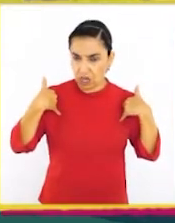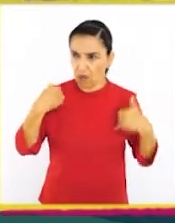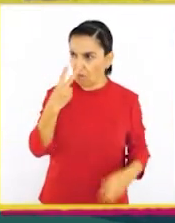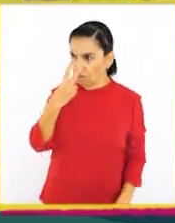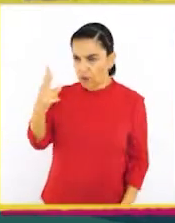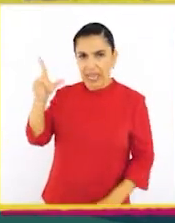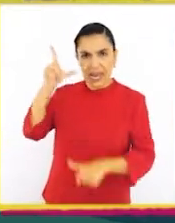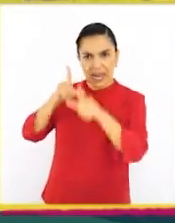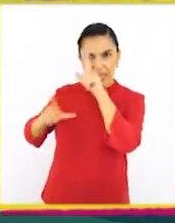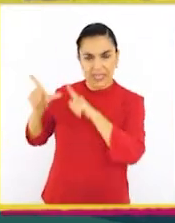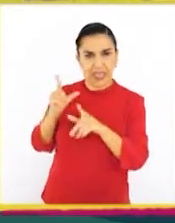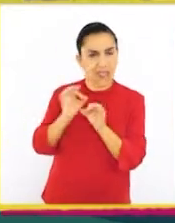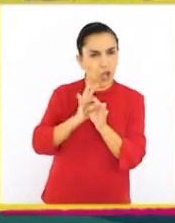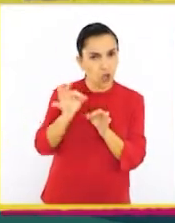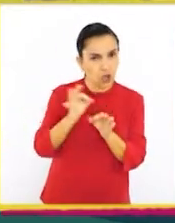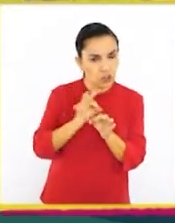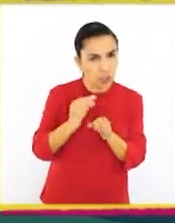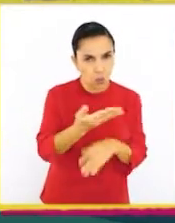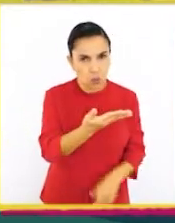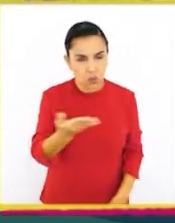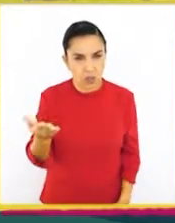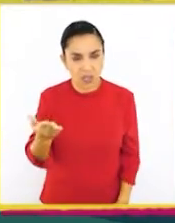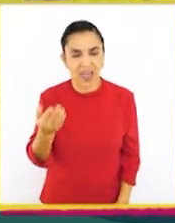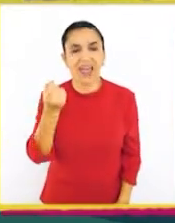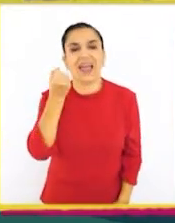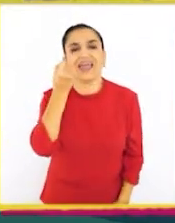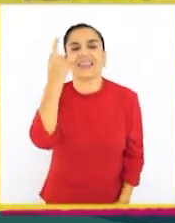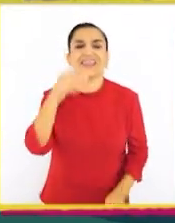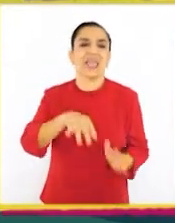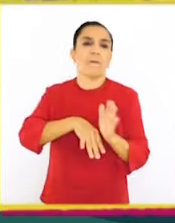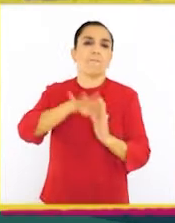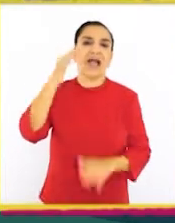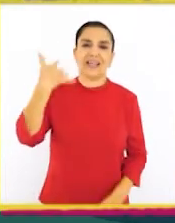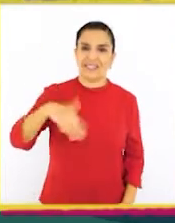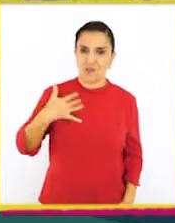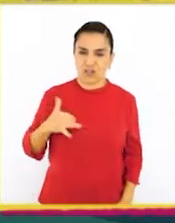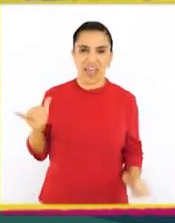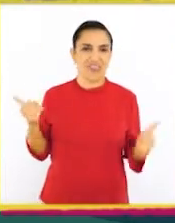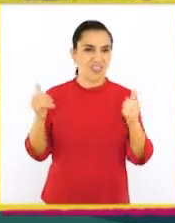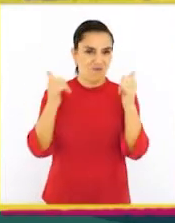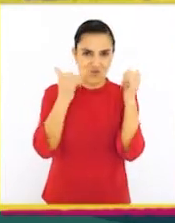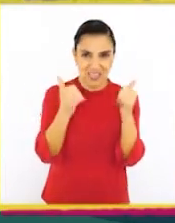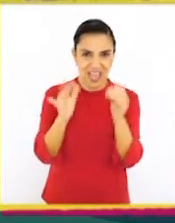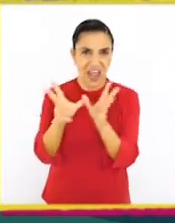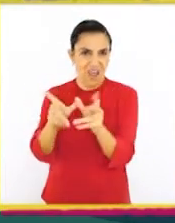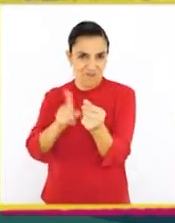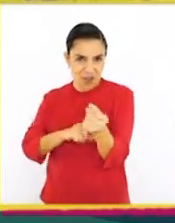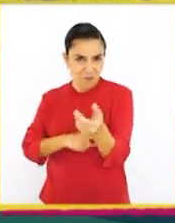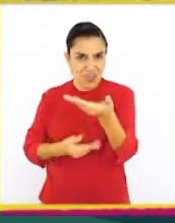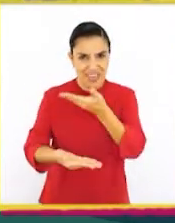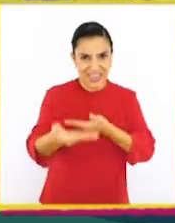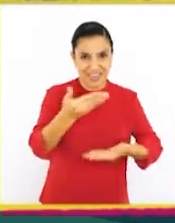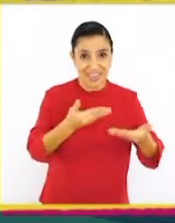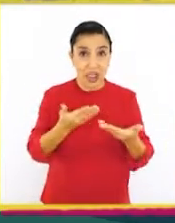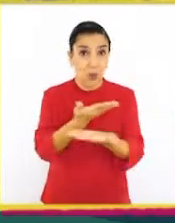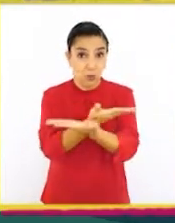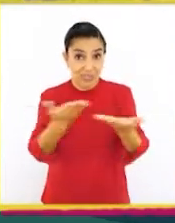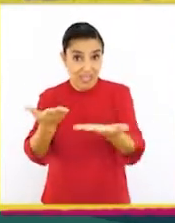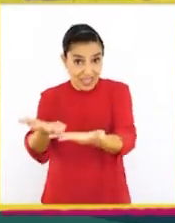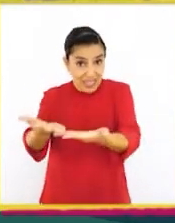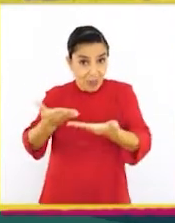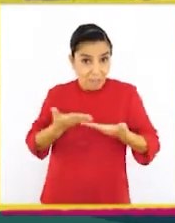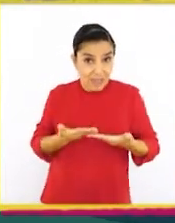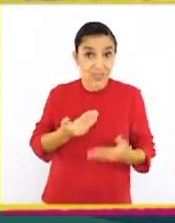la leyenda y sus consejos, me di cuenta que es lo que más importaba es pasarlo bien con la familia. Así que